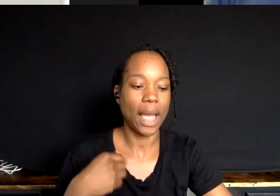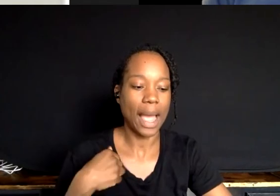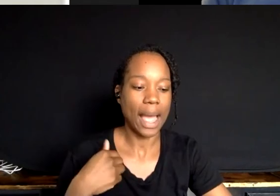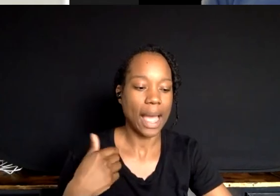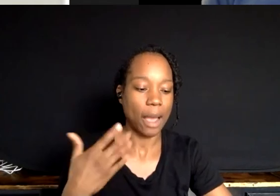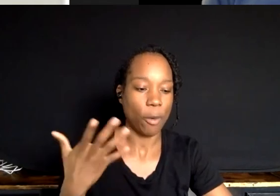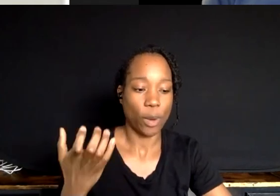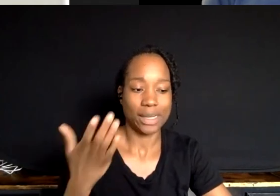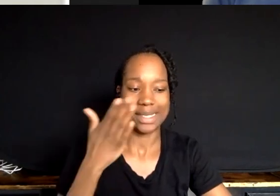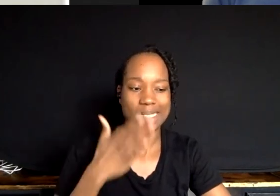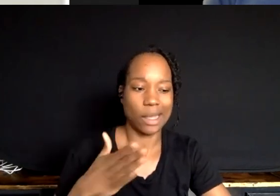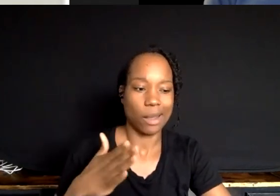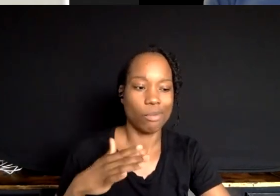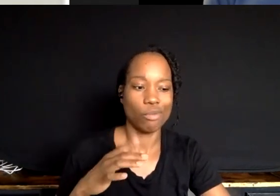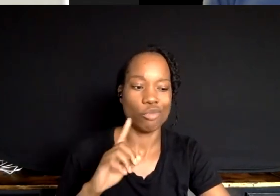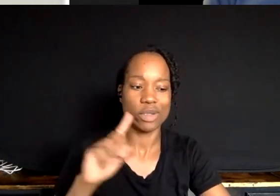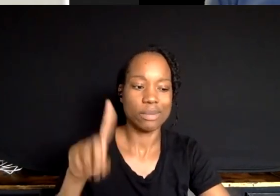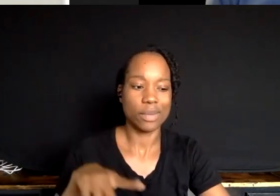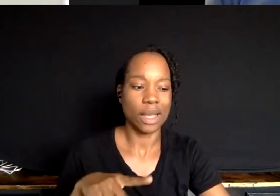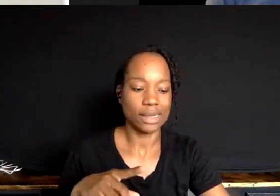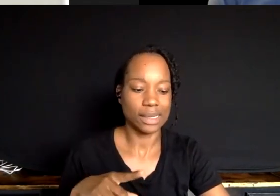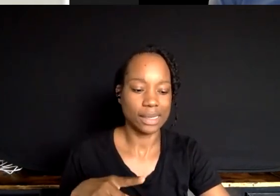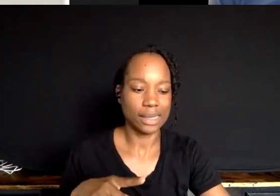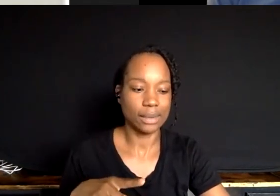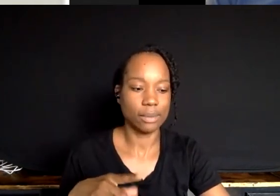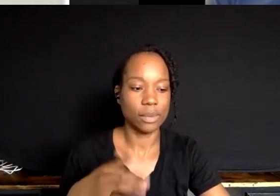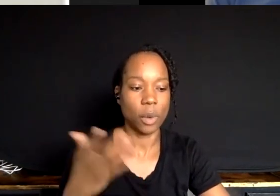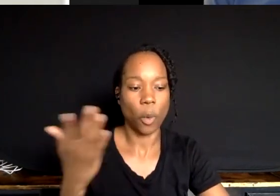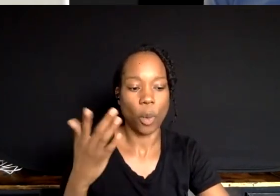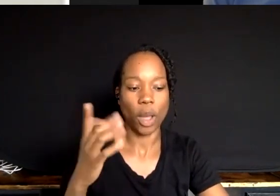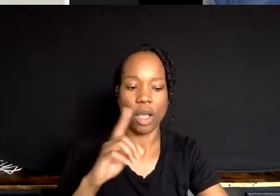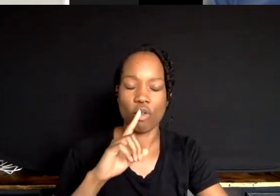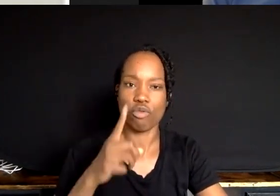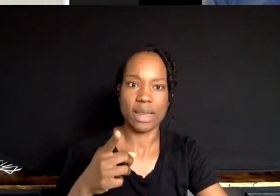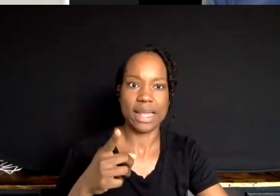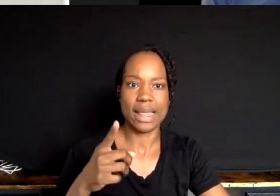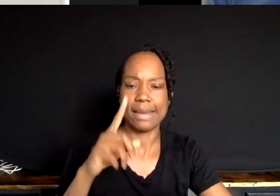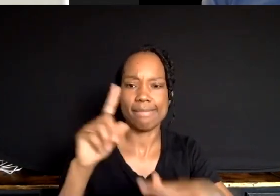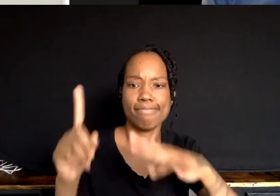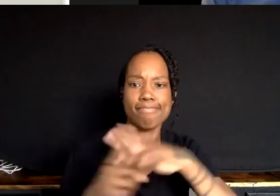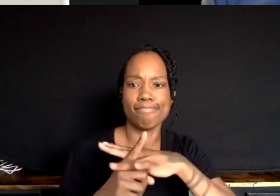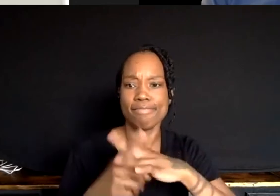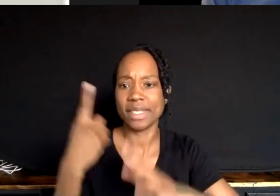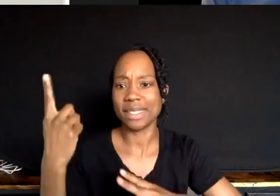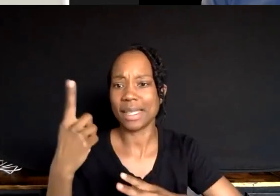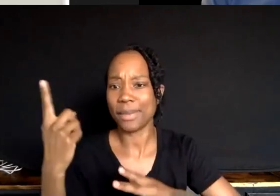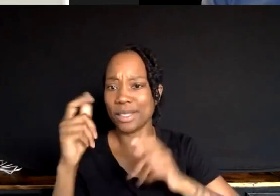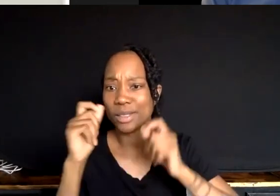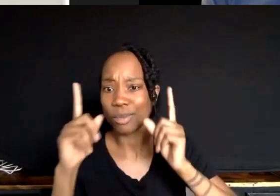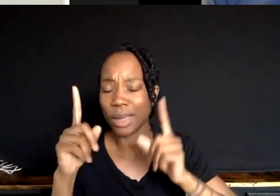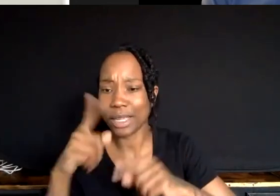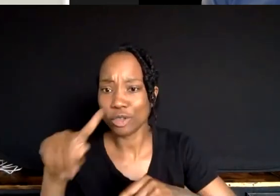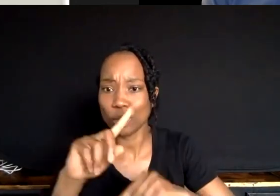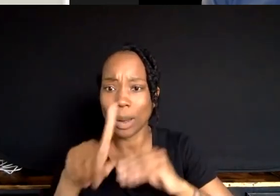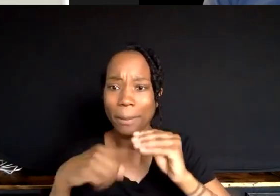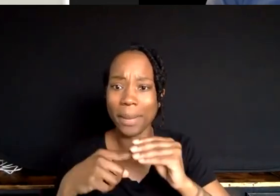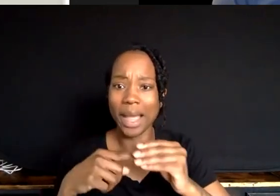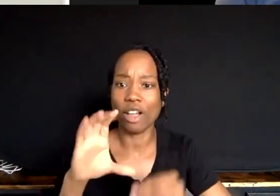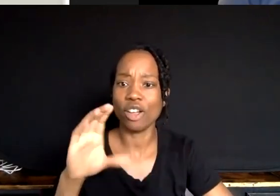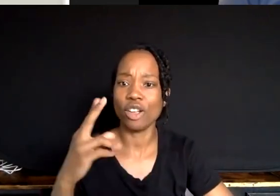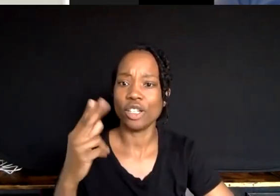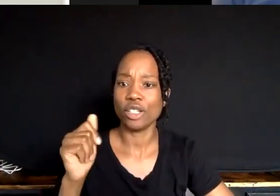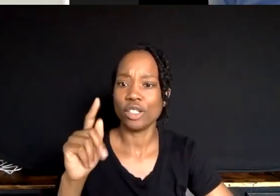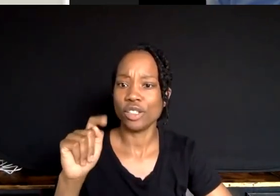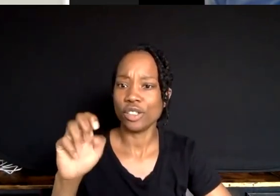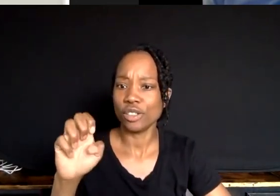Y estoy tratando de ver algunas respuestas de la gente, qué resaltó, qué algo que le